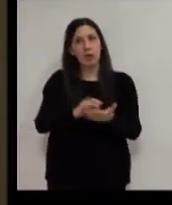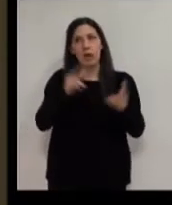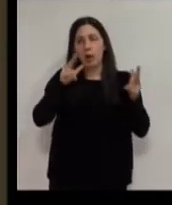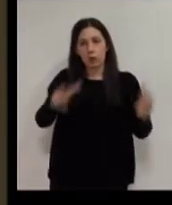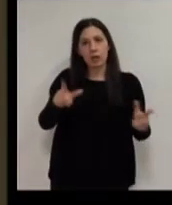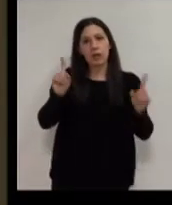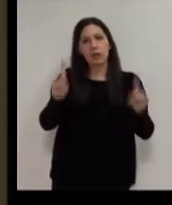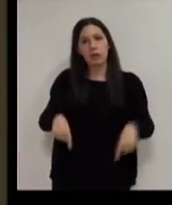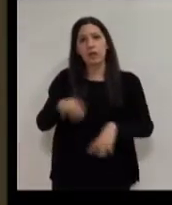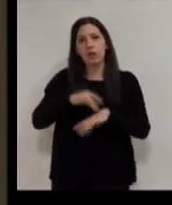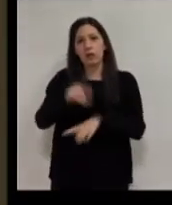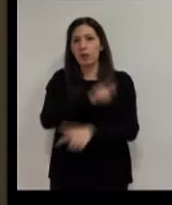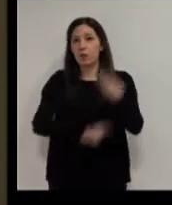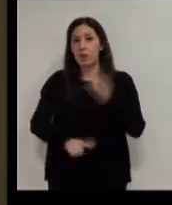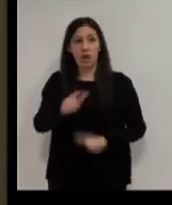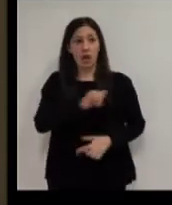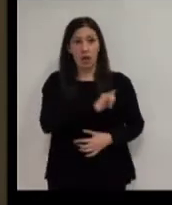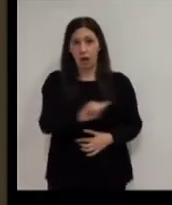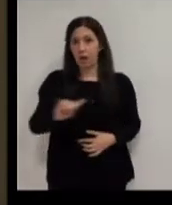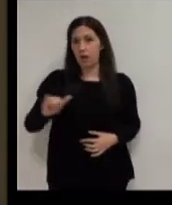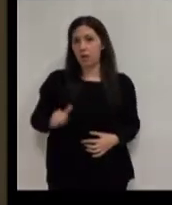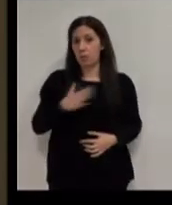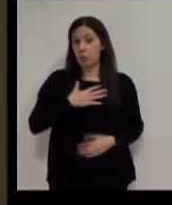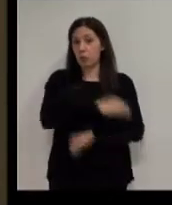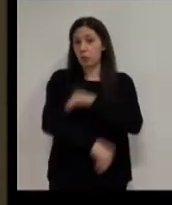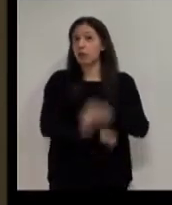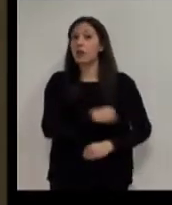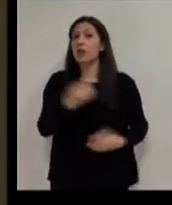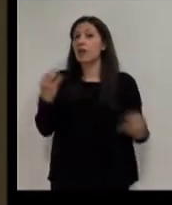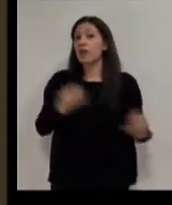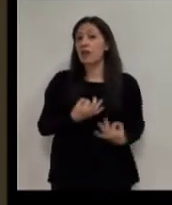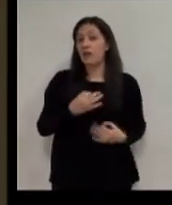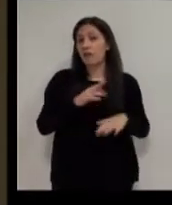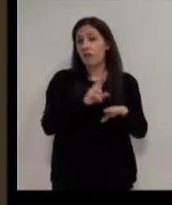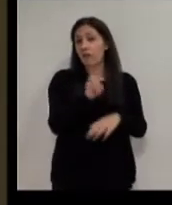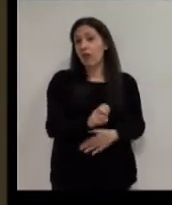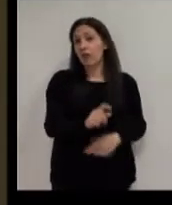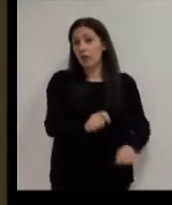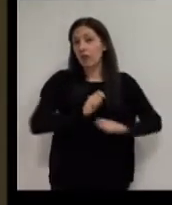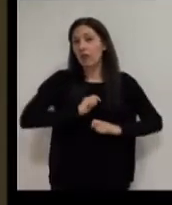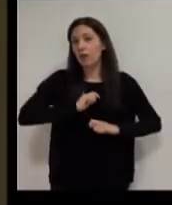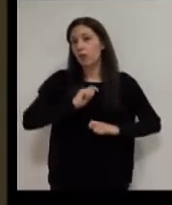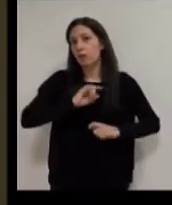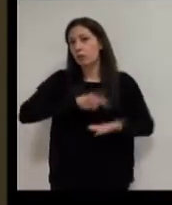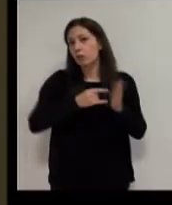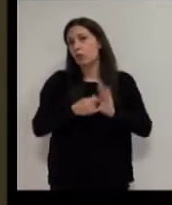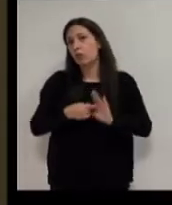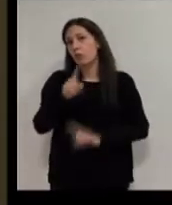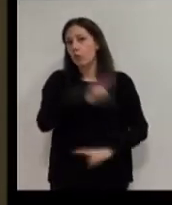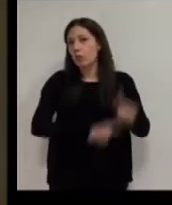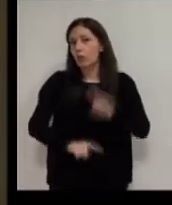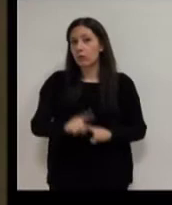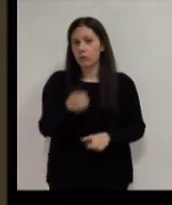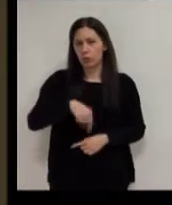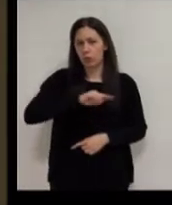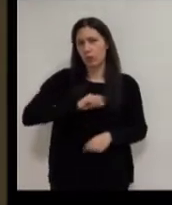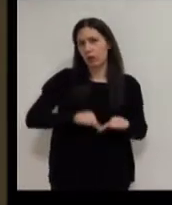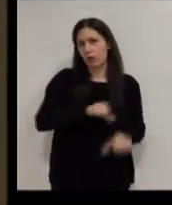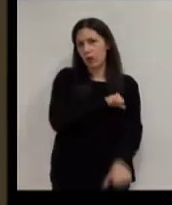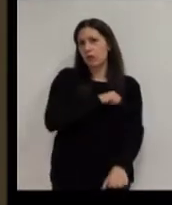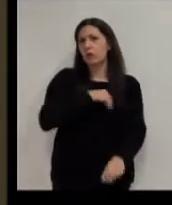proveedores de servicios, tanto hoteles como agencias de viajes, tenemos a nuestra disposición y que deben servir para solucionar